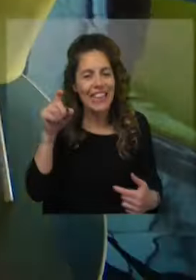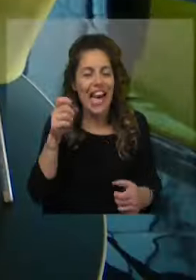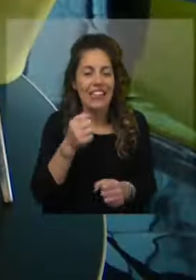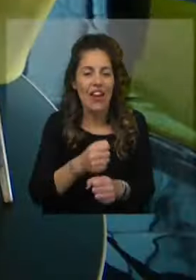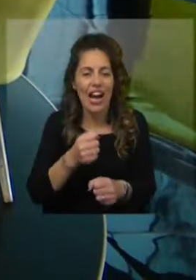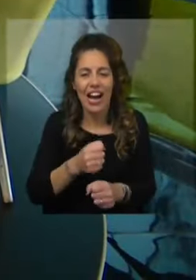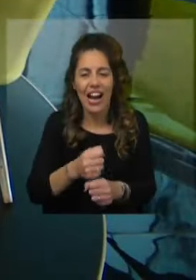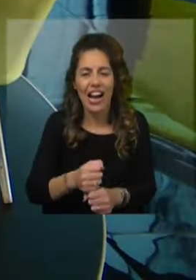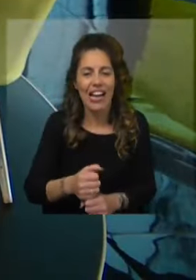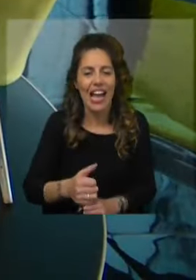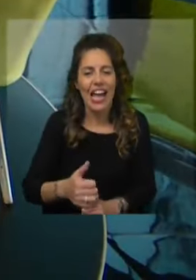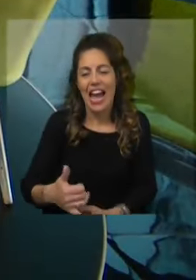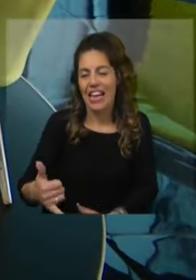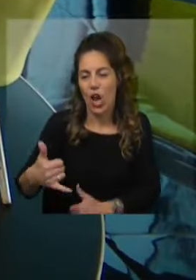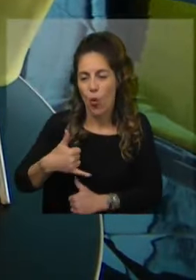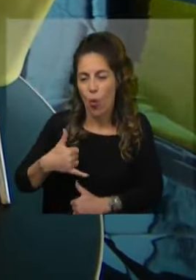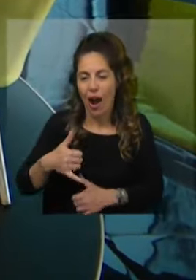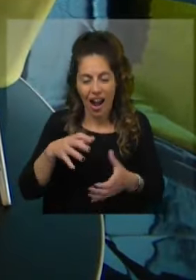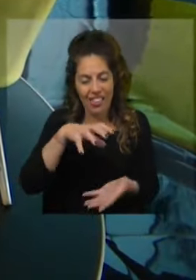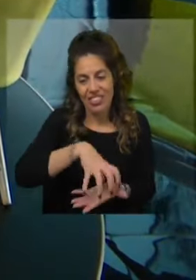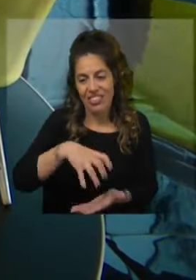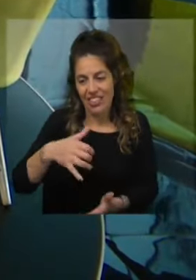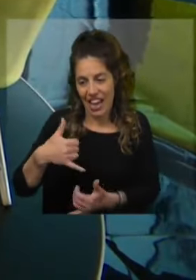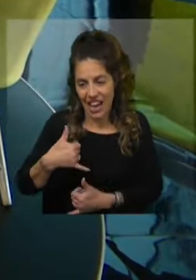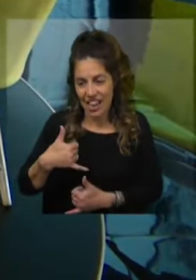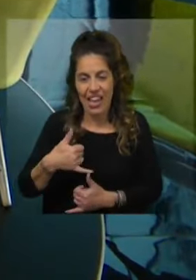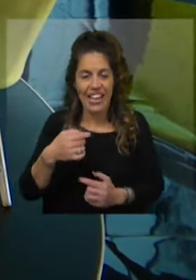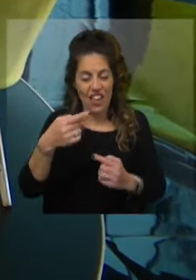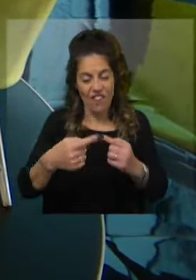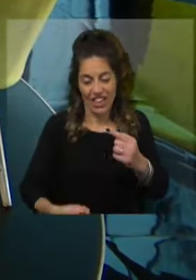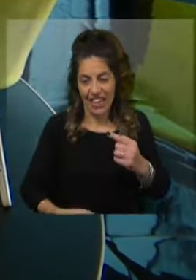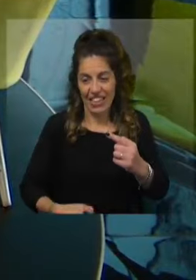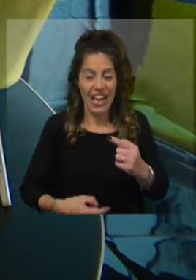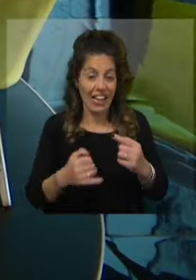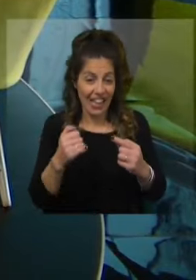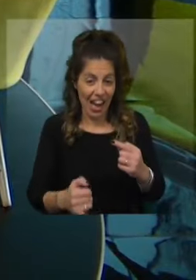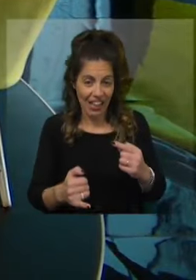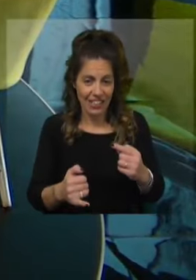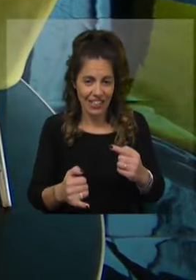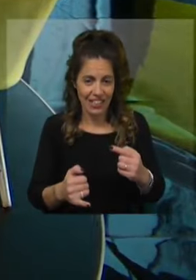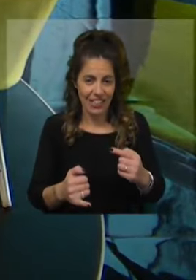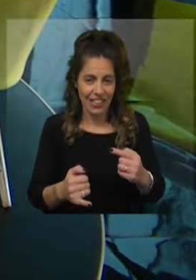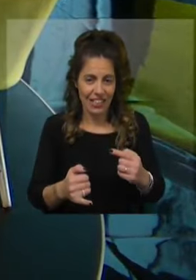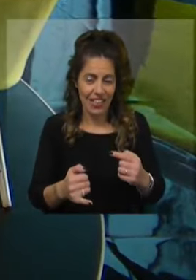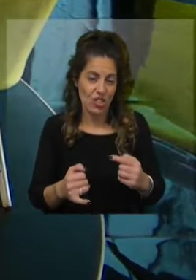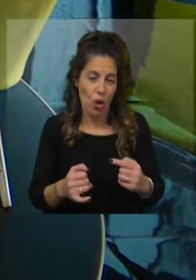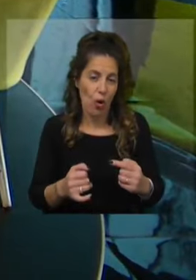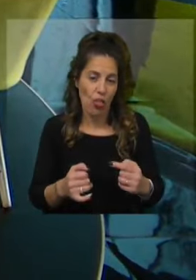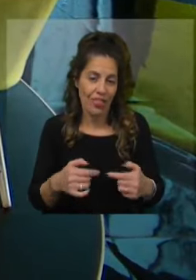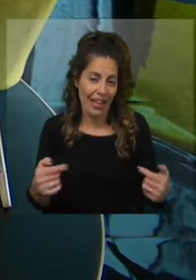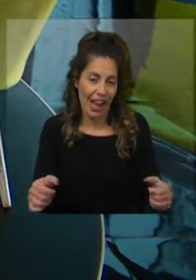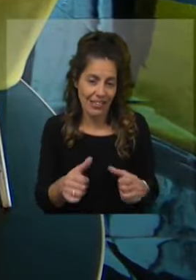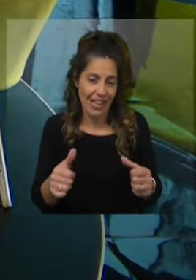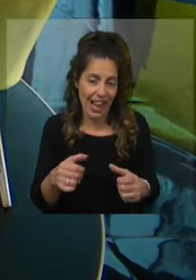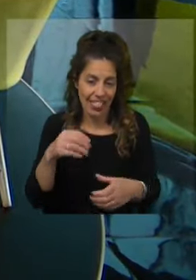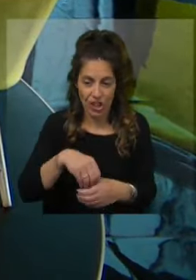en esa verticalidad y en la particularidad que tienen eh los cuarteles y las fuerzas armadas y otra cosa